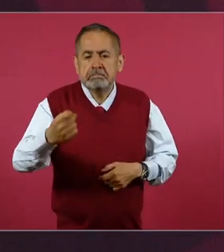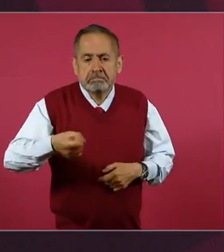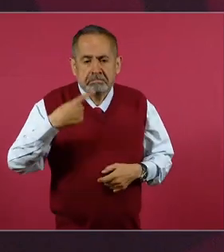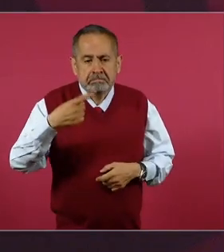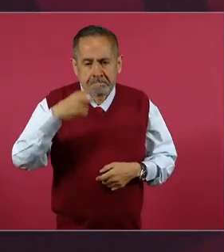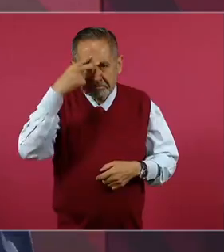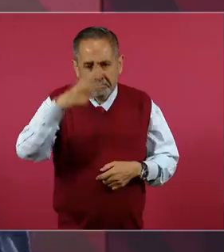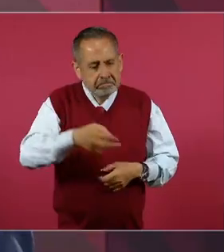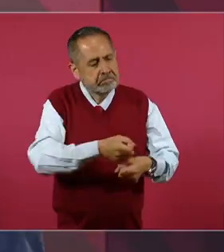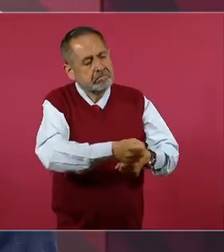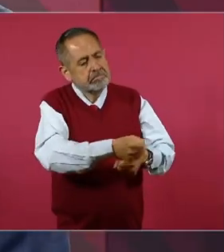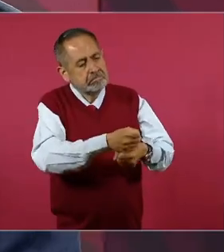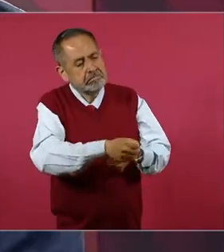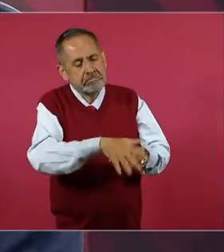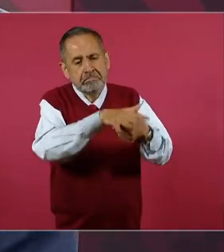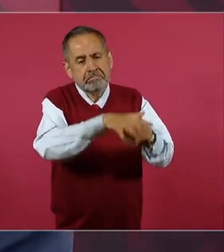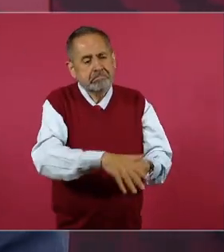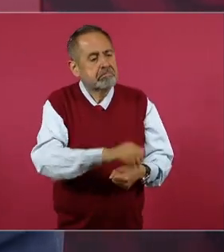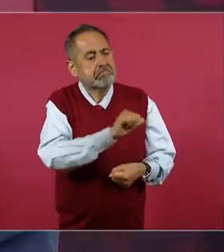México